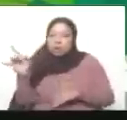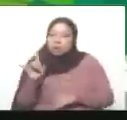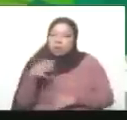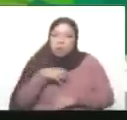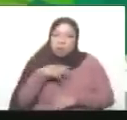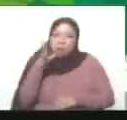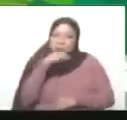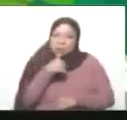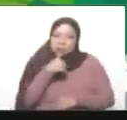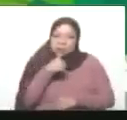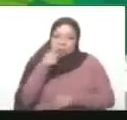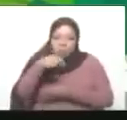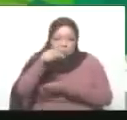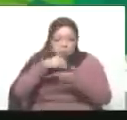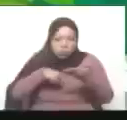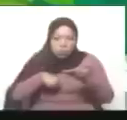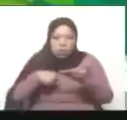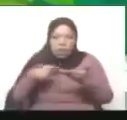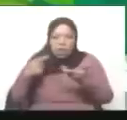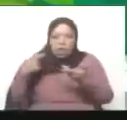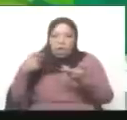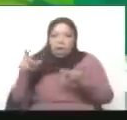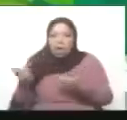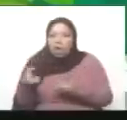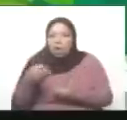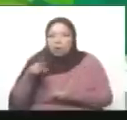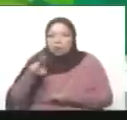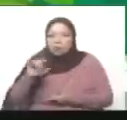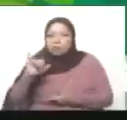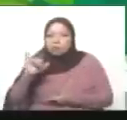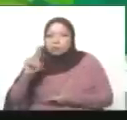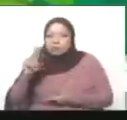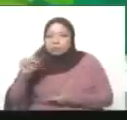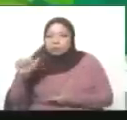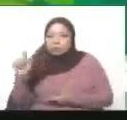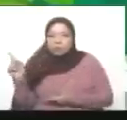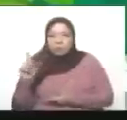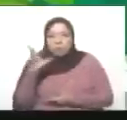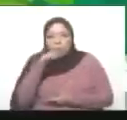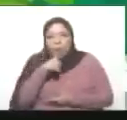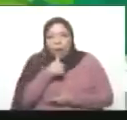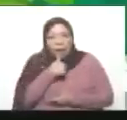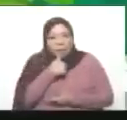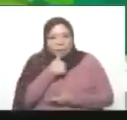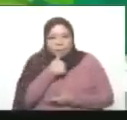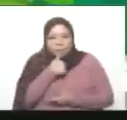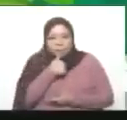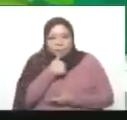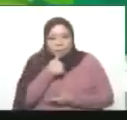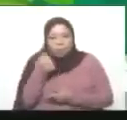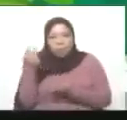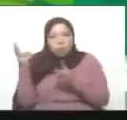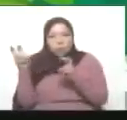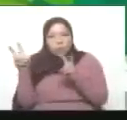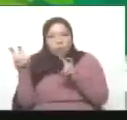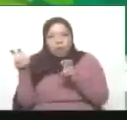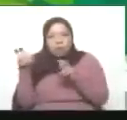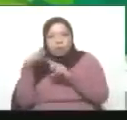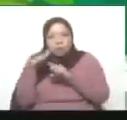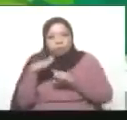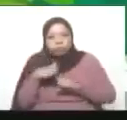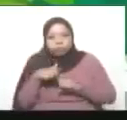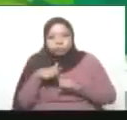no se firmó el acuerdo de Ginebra con ninguna República era un gobierno colonial